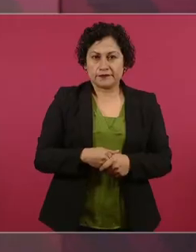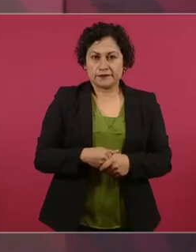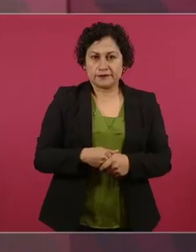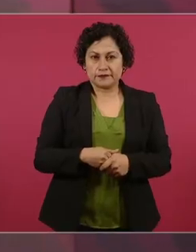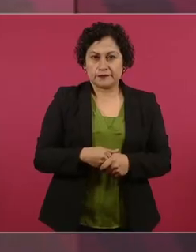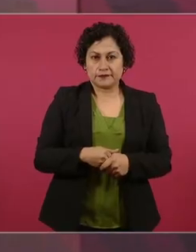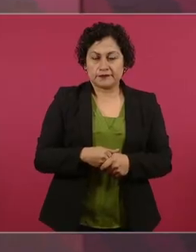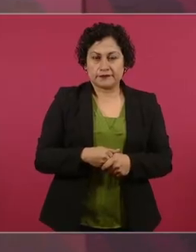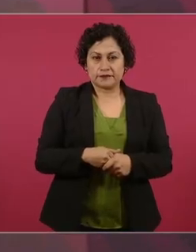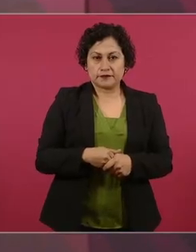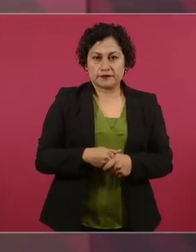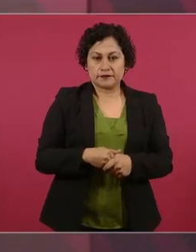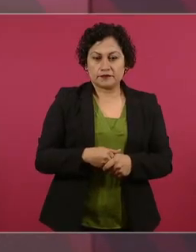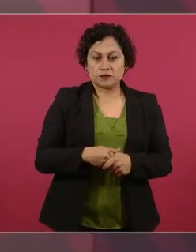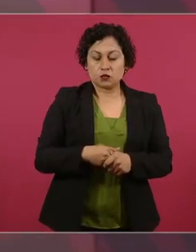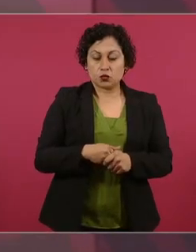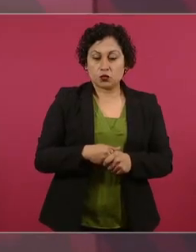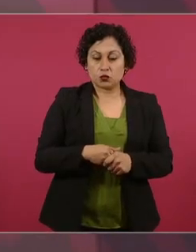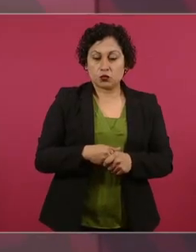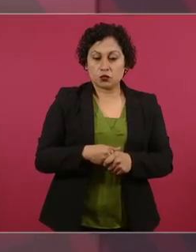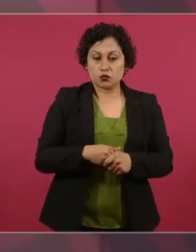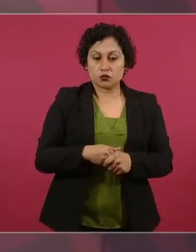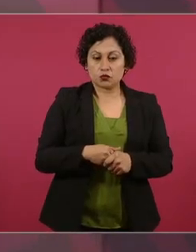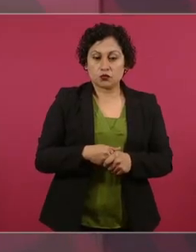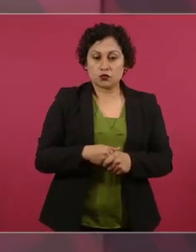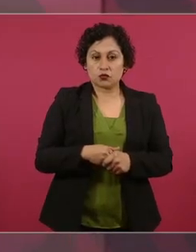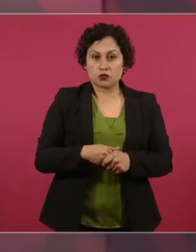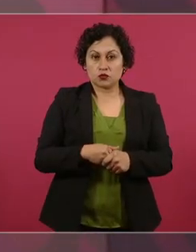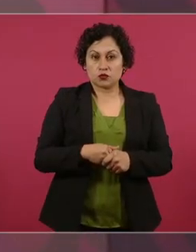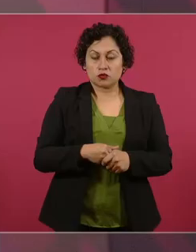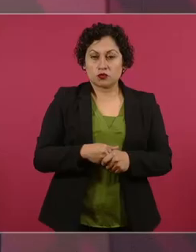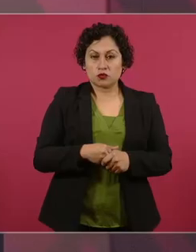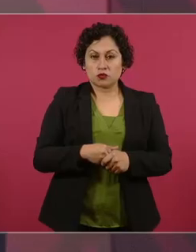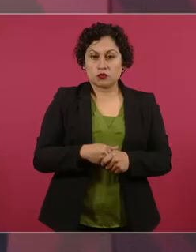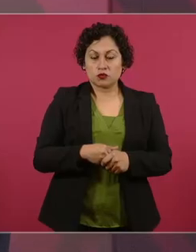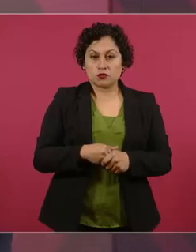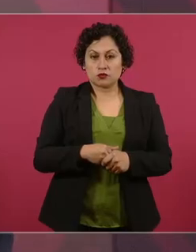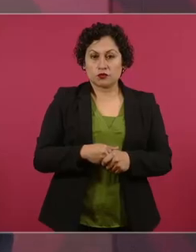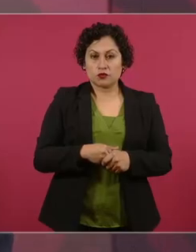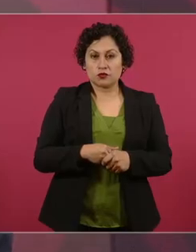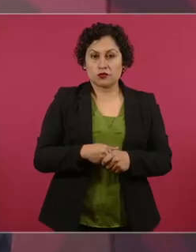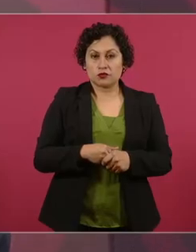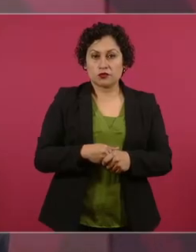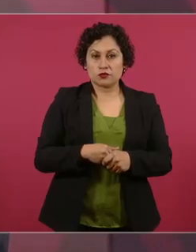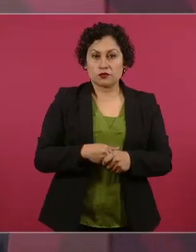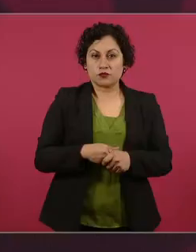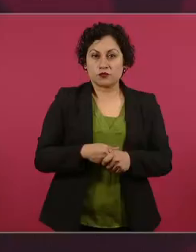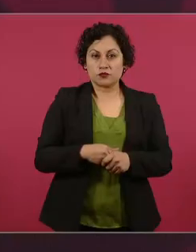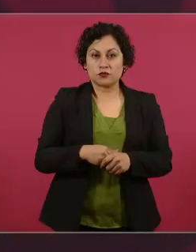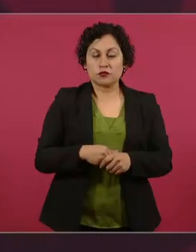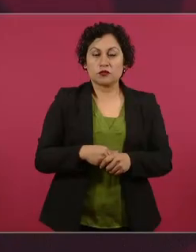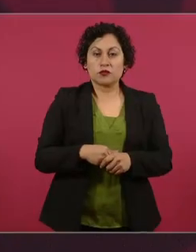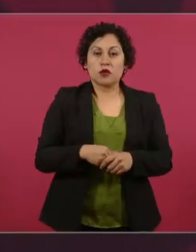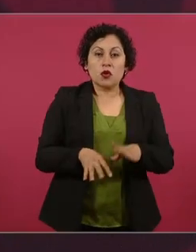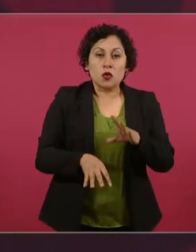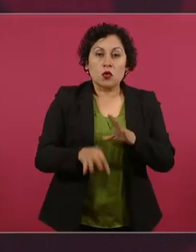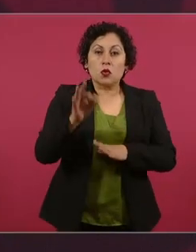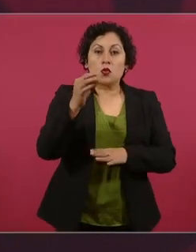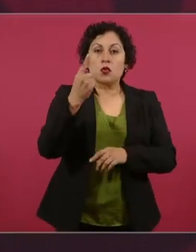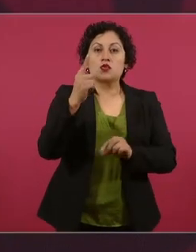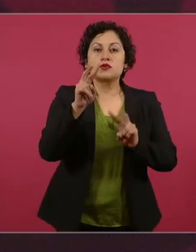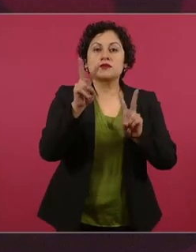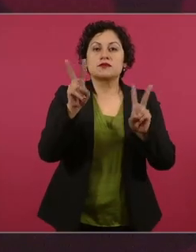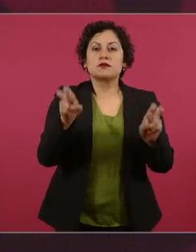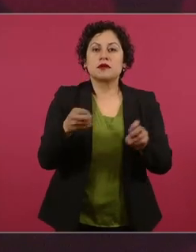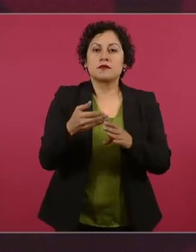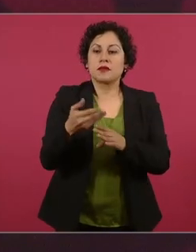de un asunto que supuestamente se presenta en la elección del 2006